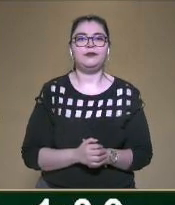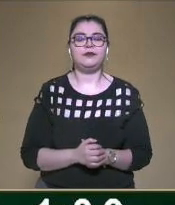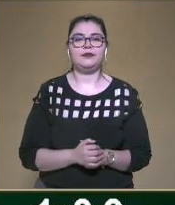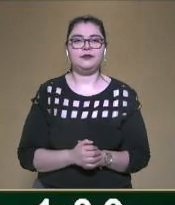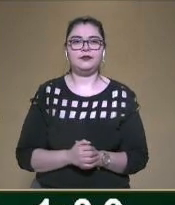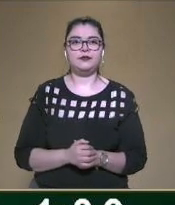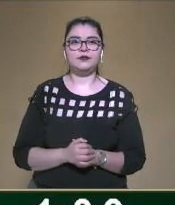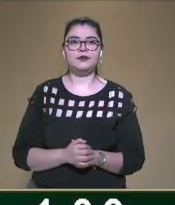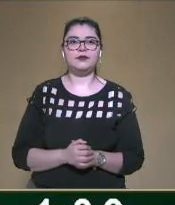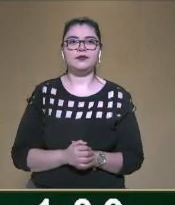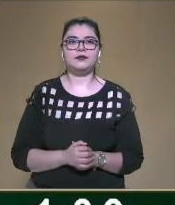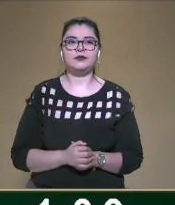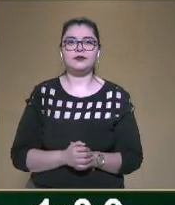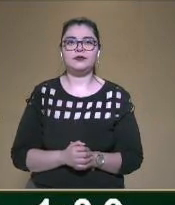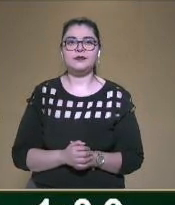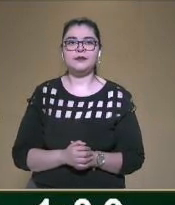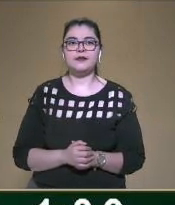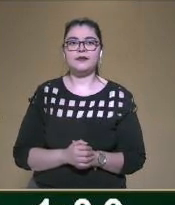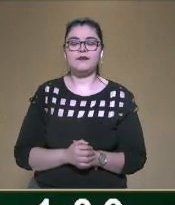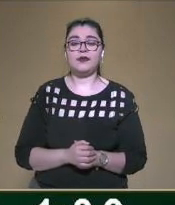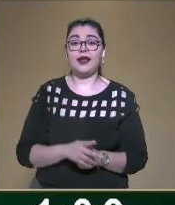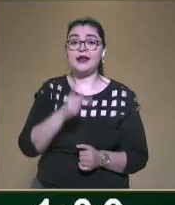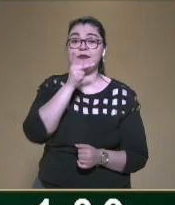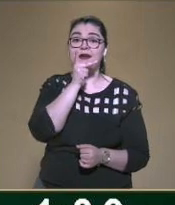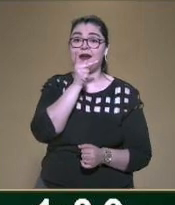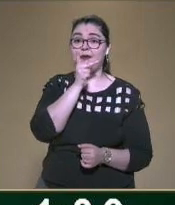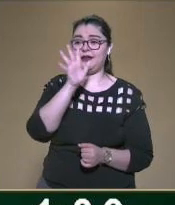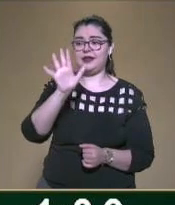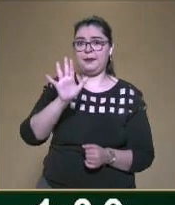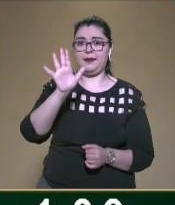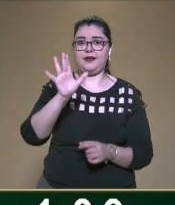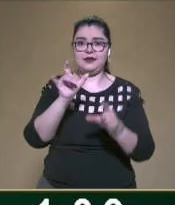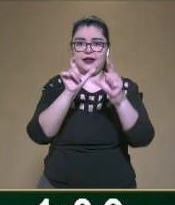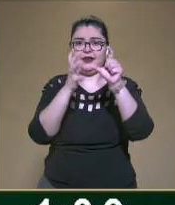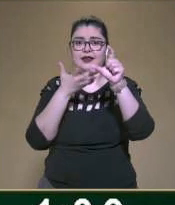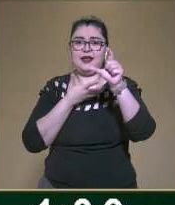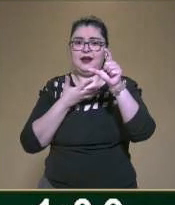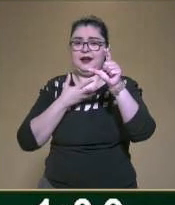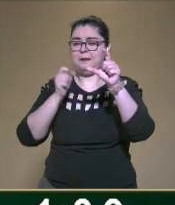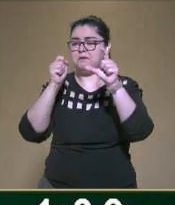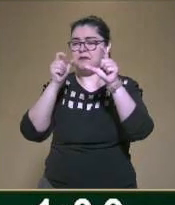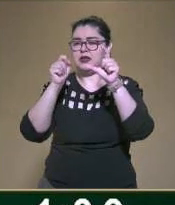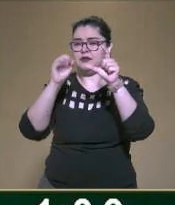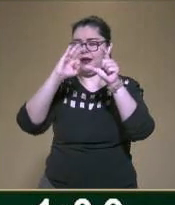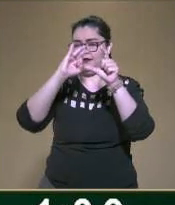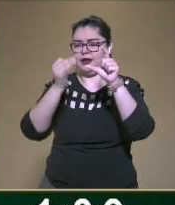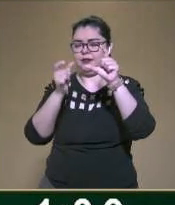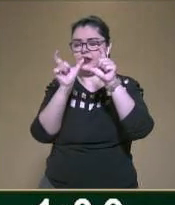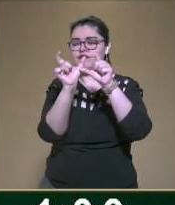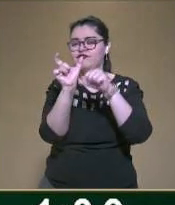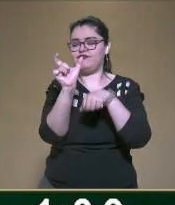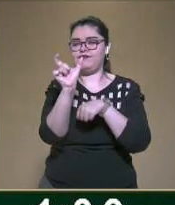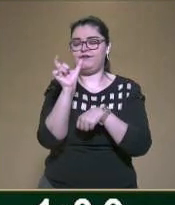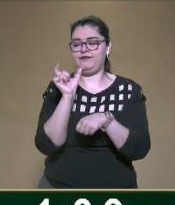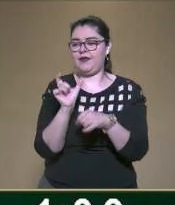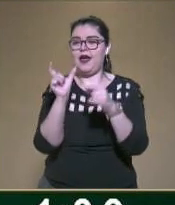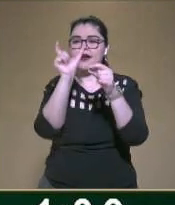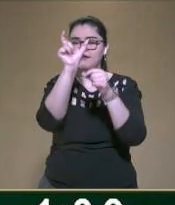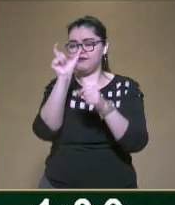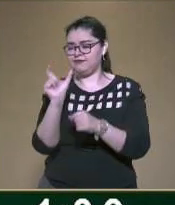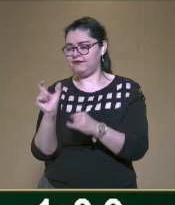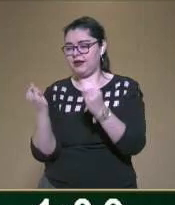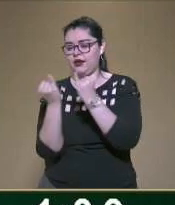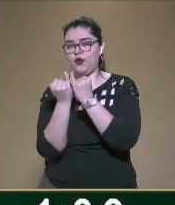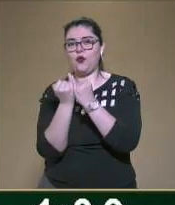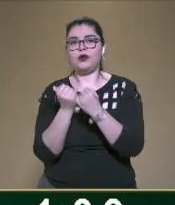la misma terminación, es una rima consonante. Ahora nos vamos a los sentimientos